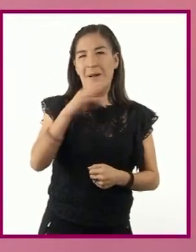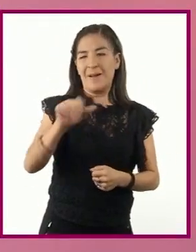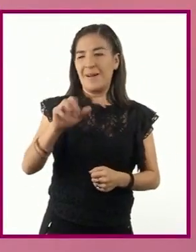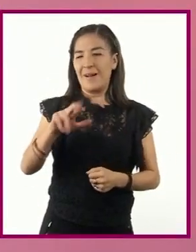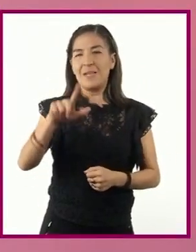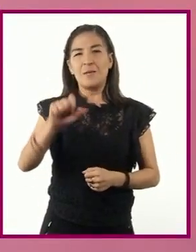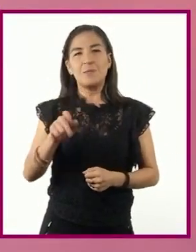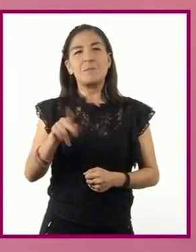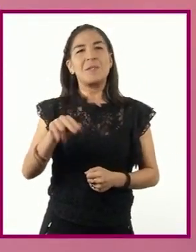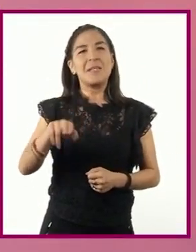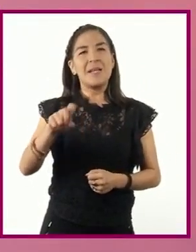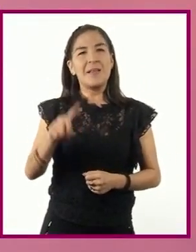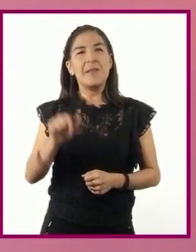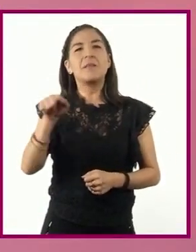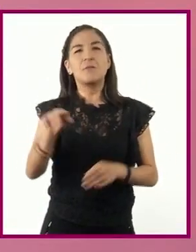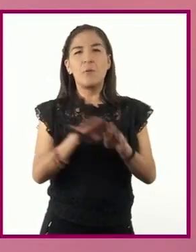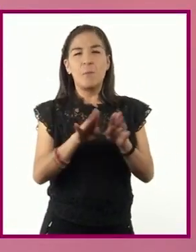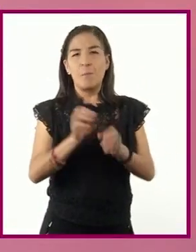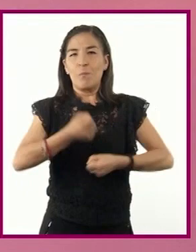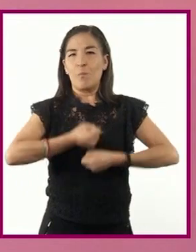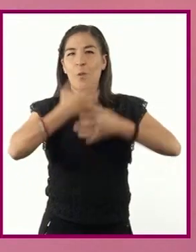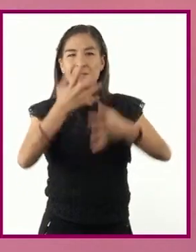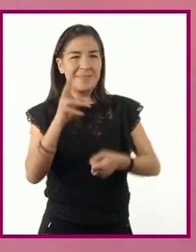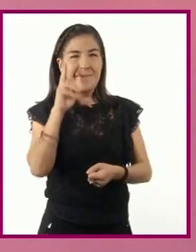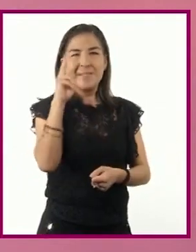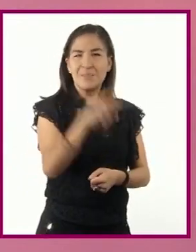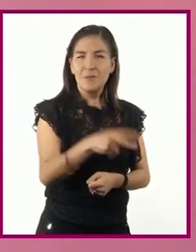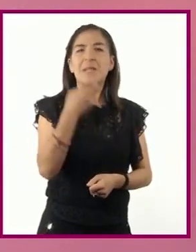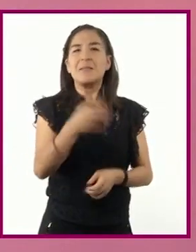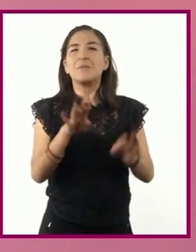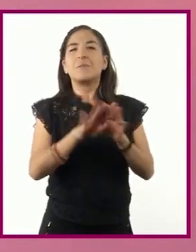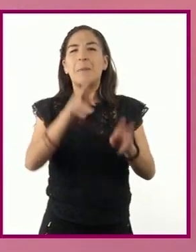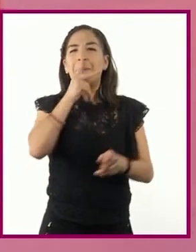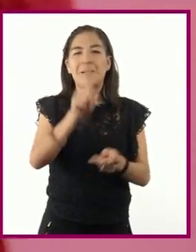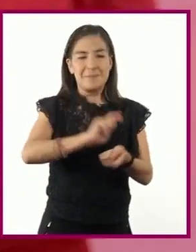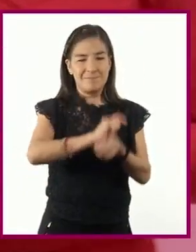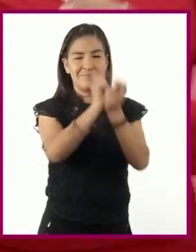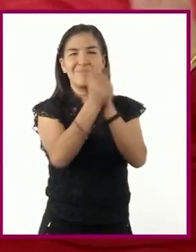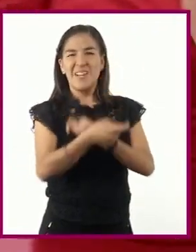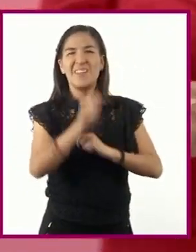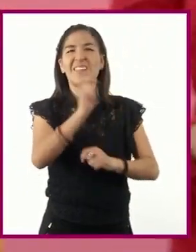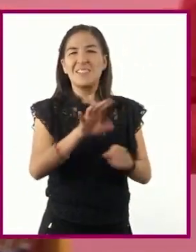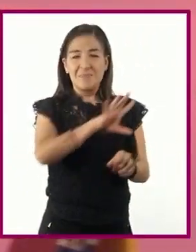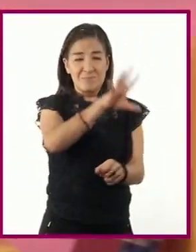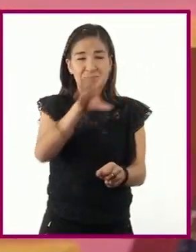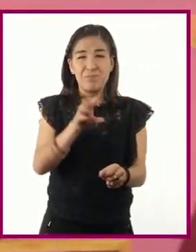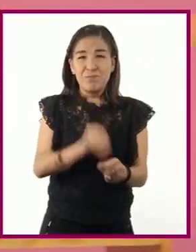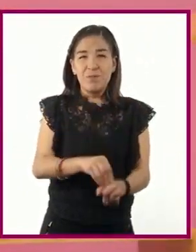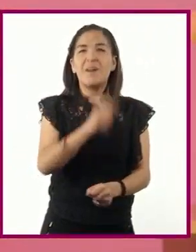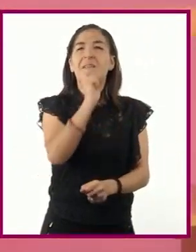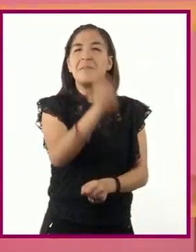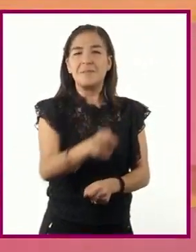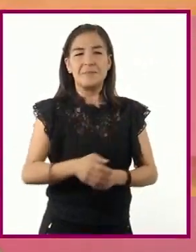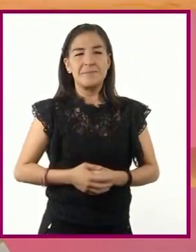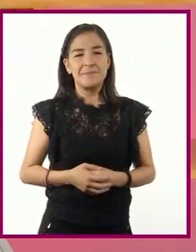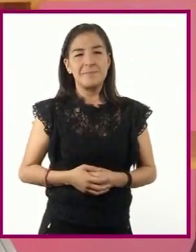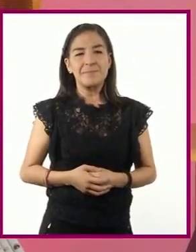llamada Poesía Visual. La palabra transfigurada, que compila alrededor de